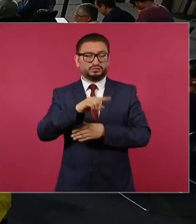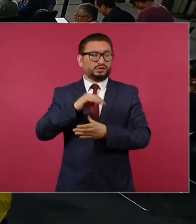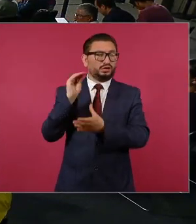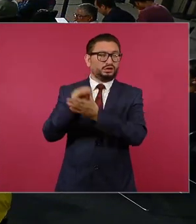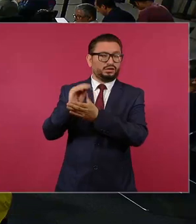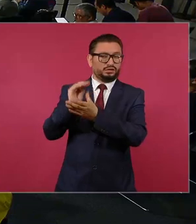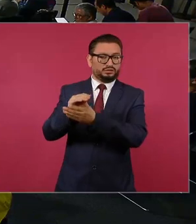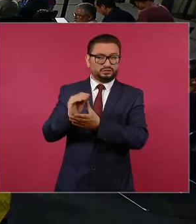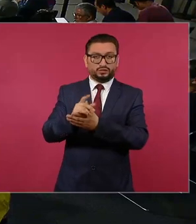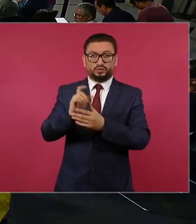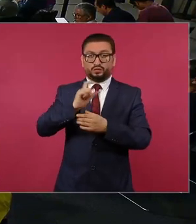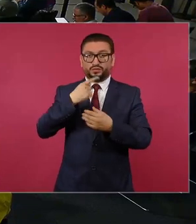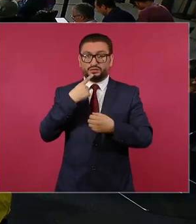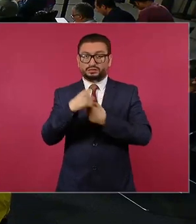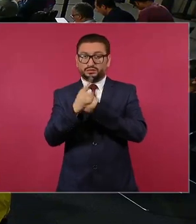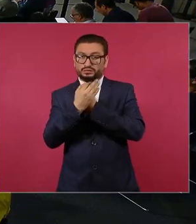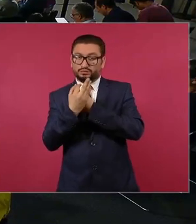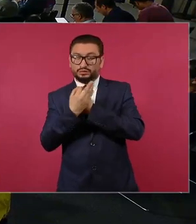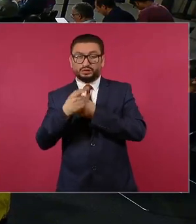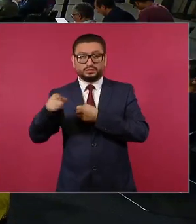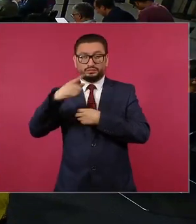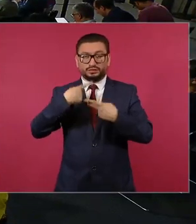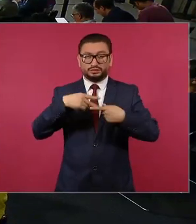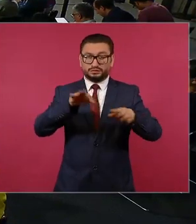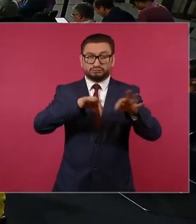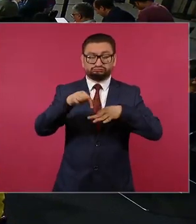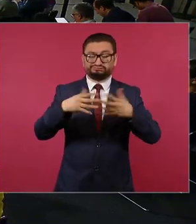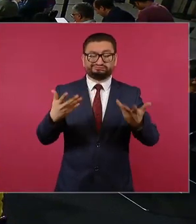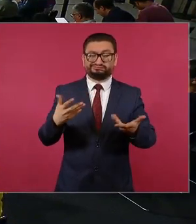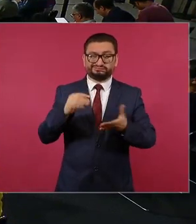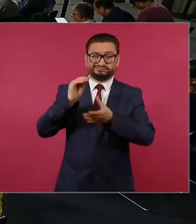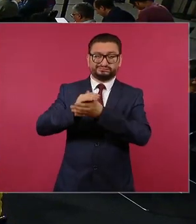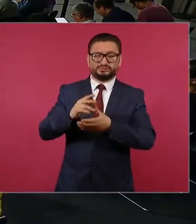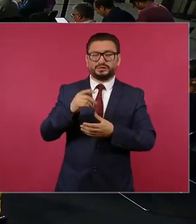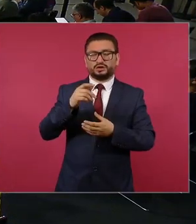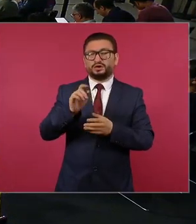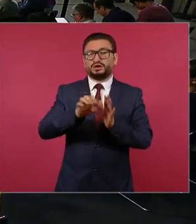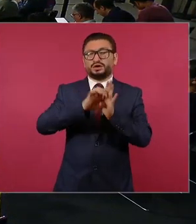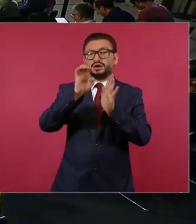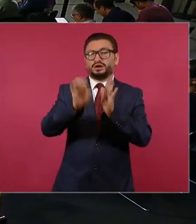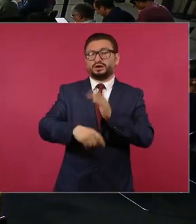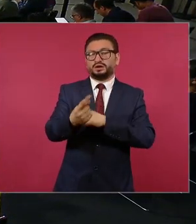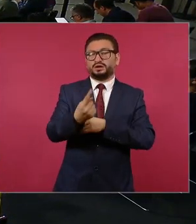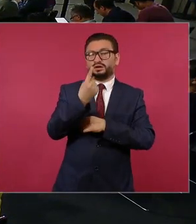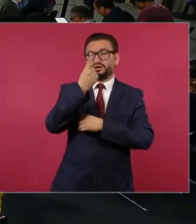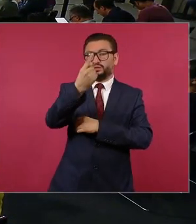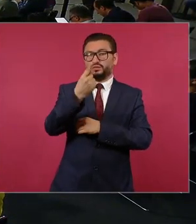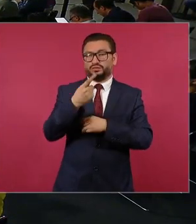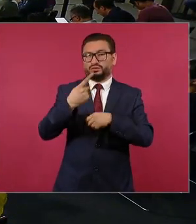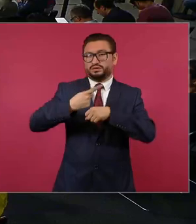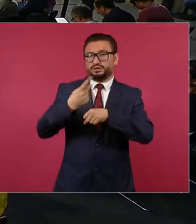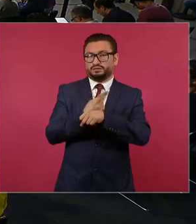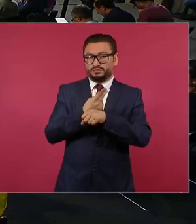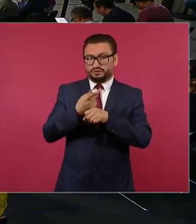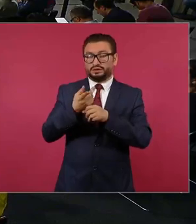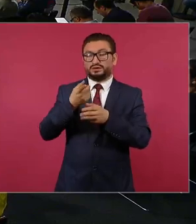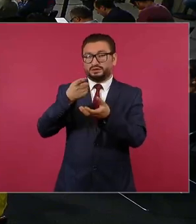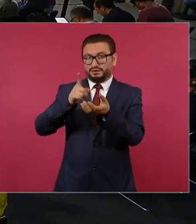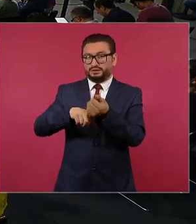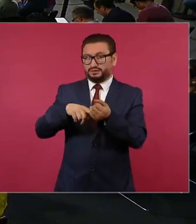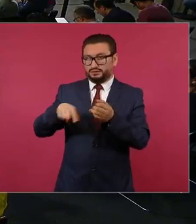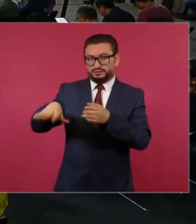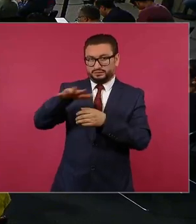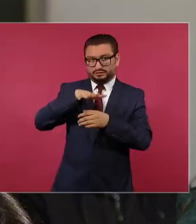el tema de los amparos que tienen estos trabajadores. Solamente le pongo un ejemplo de lo que está pasando al interior de